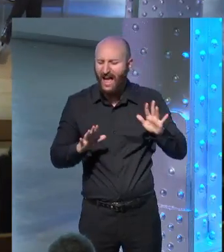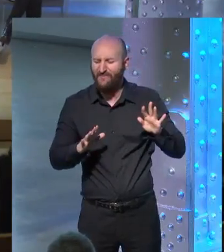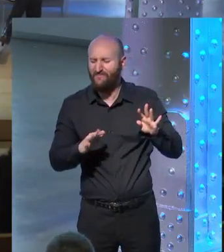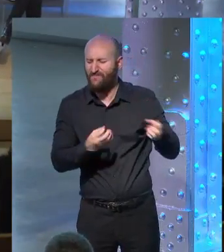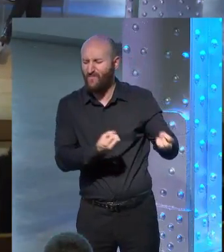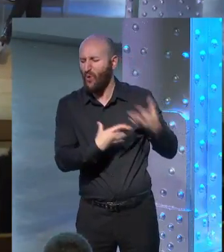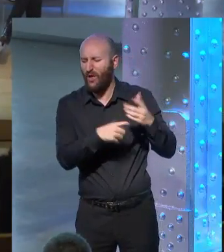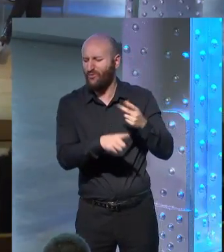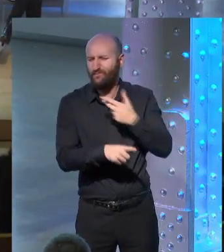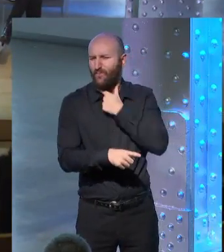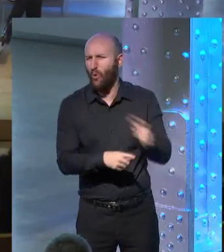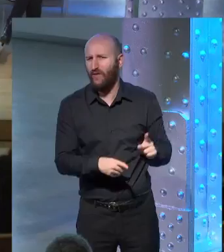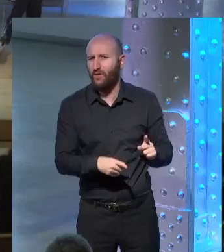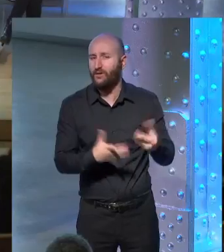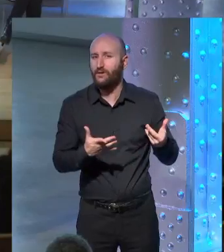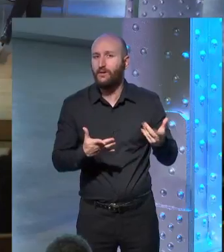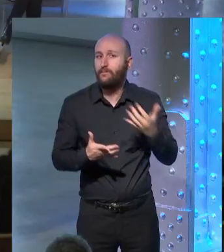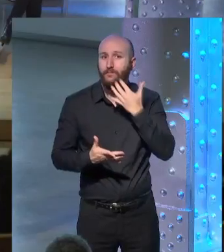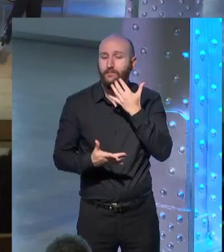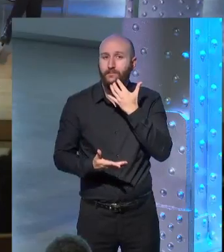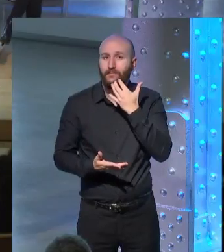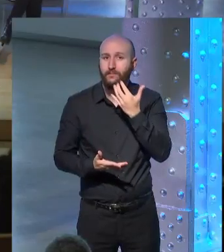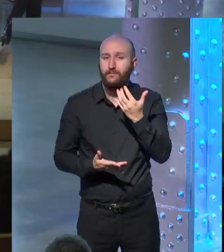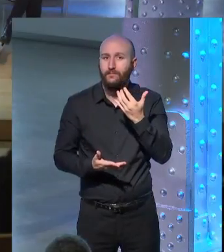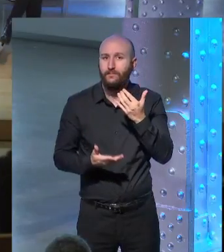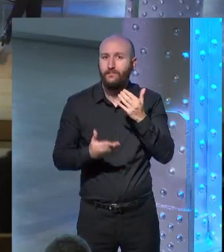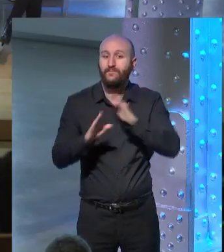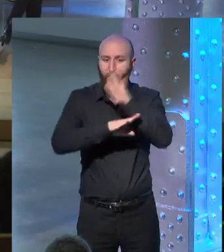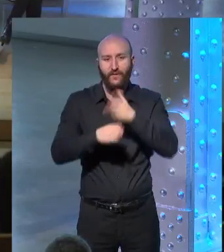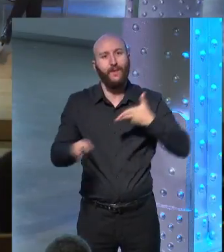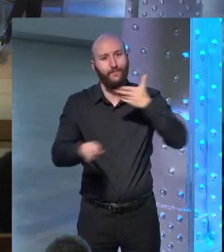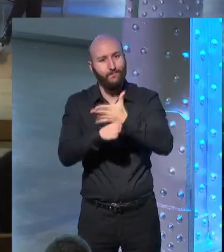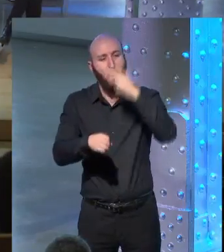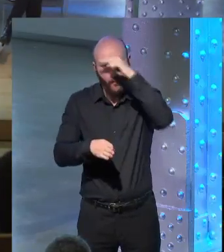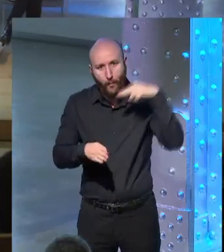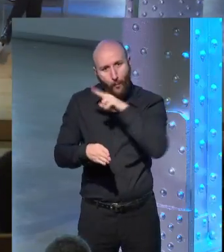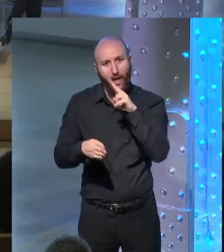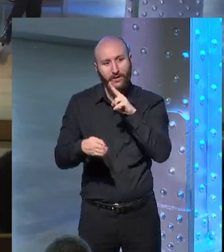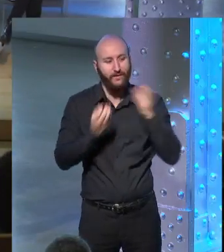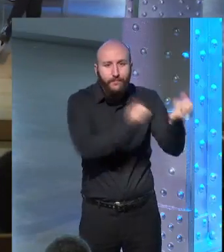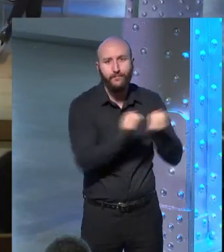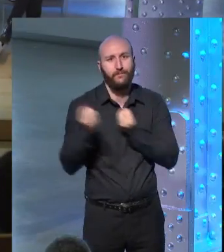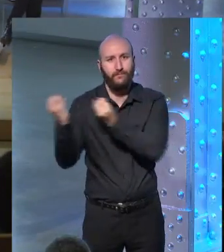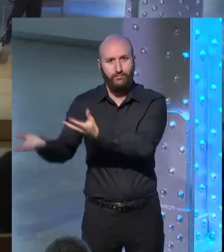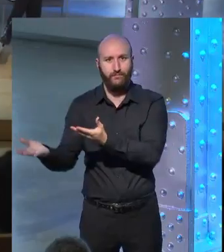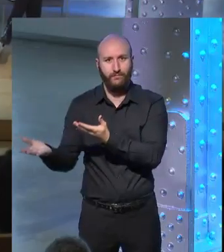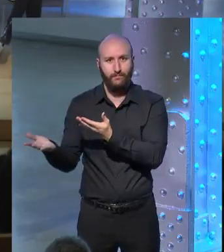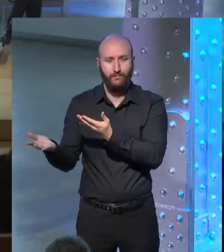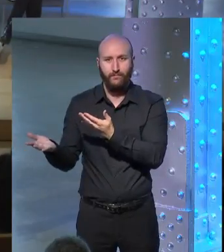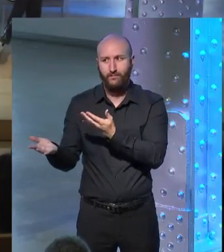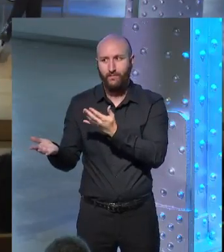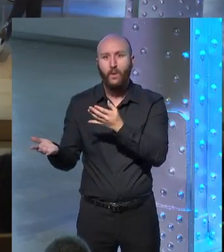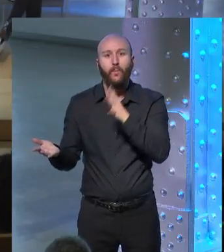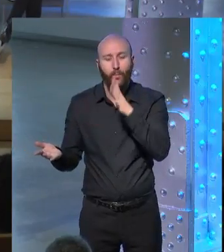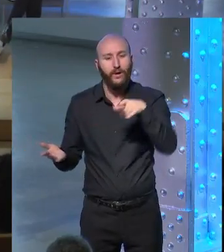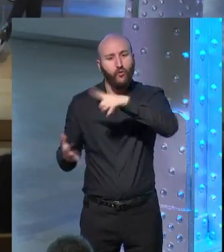lo que me han dicho, que sepan que vayan a hablar con los padres, que lo comenten, porque sois los primeros que